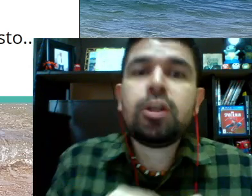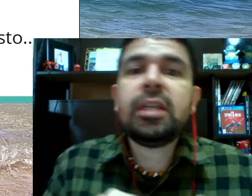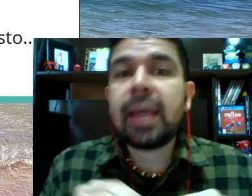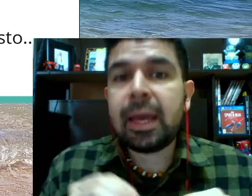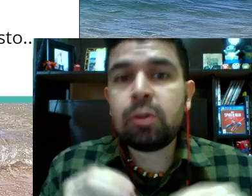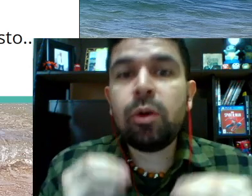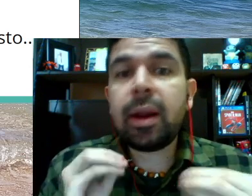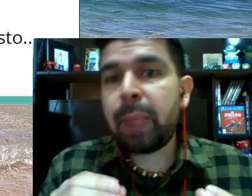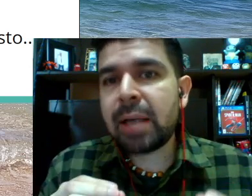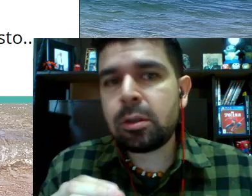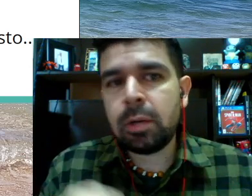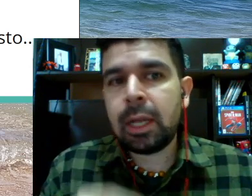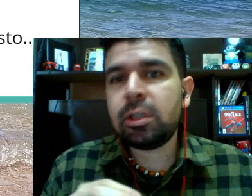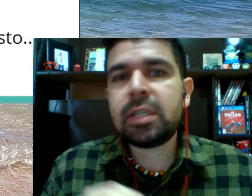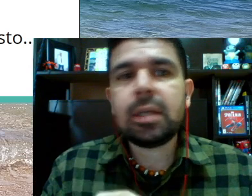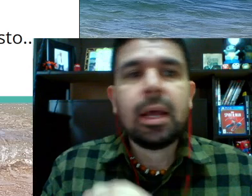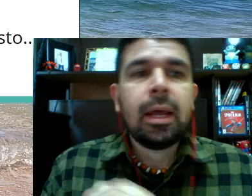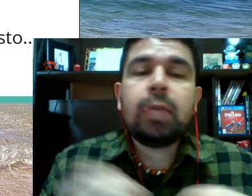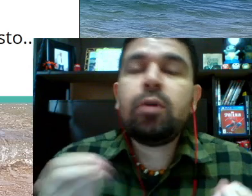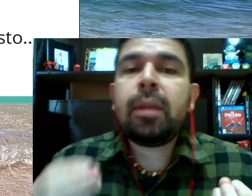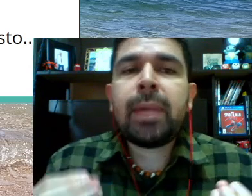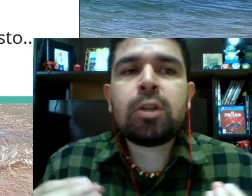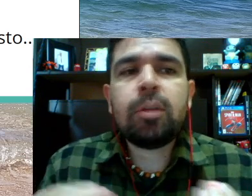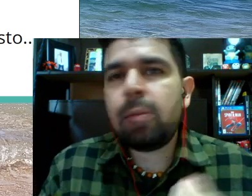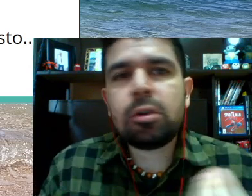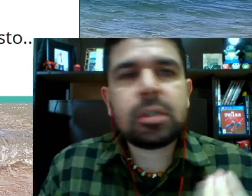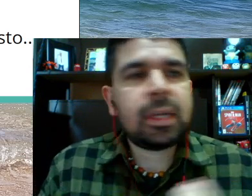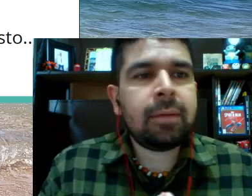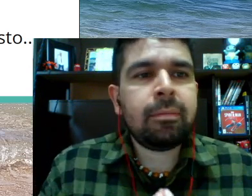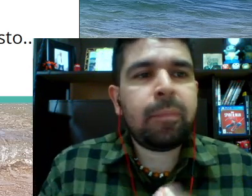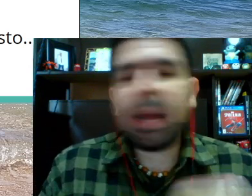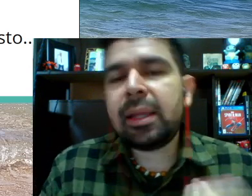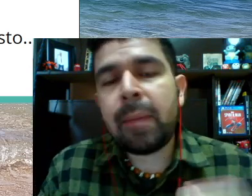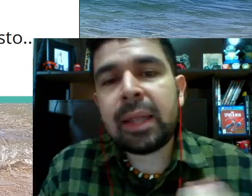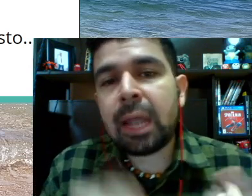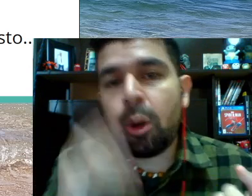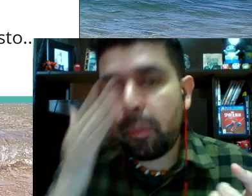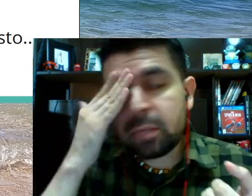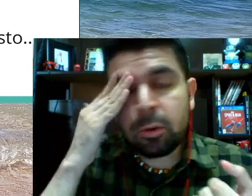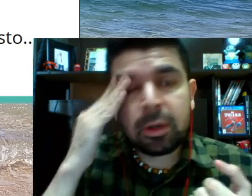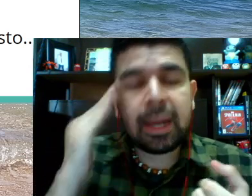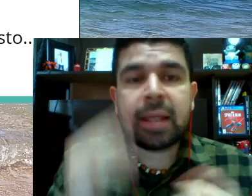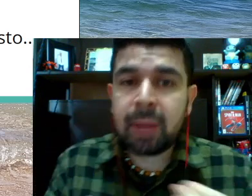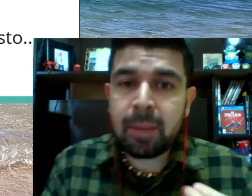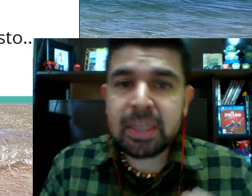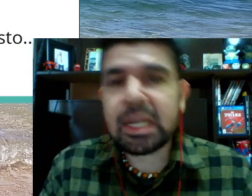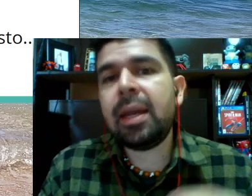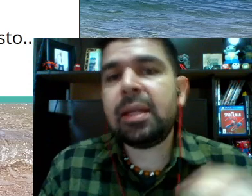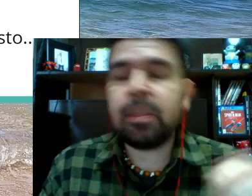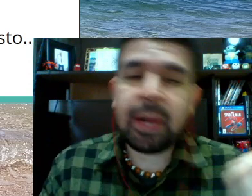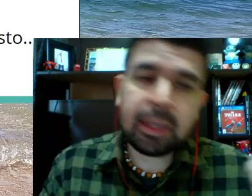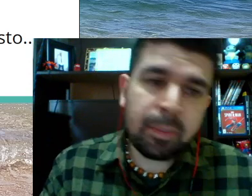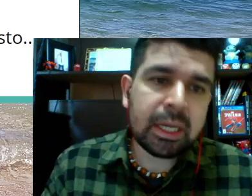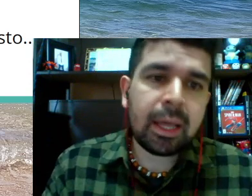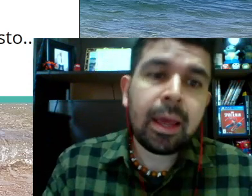inicio dice que es un repaso entonces es un repaso y veremos prácticamente lo mismo que la semana pasada de la